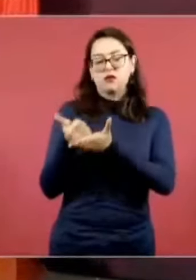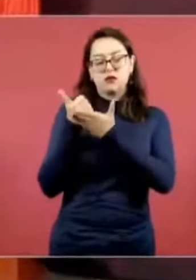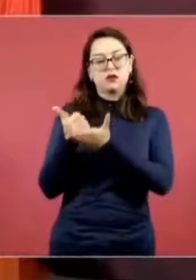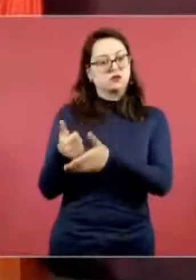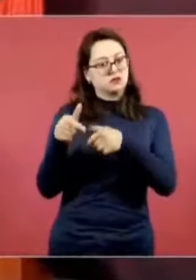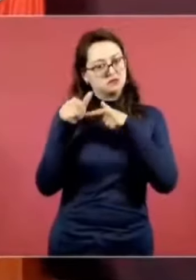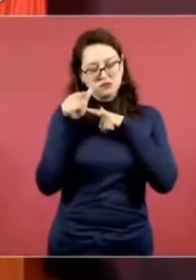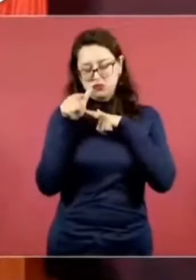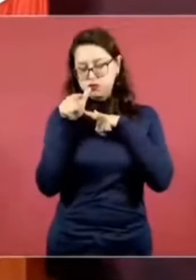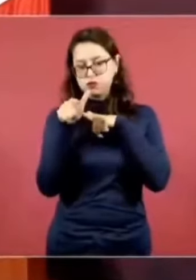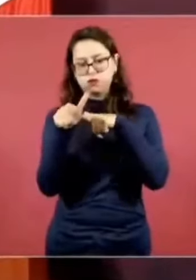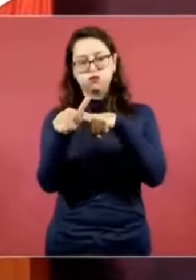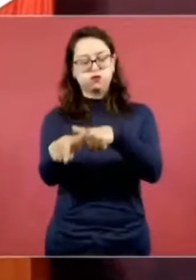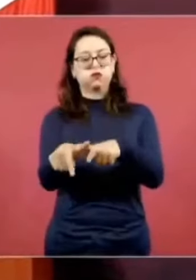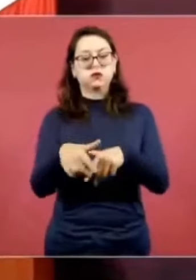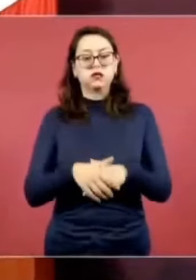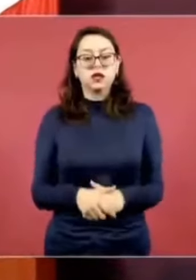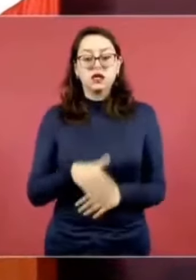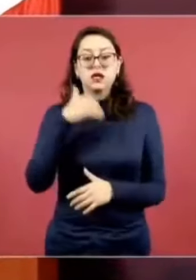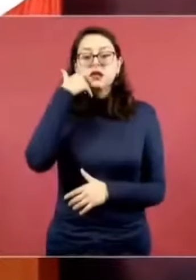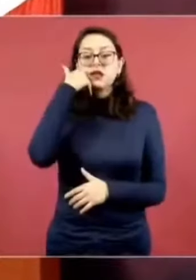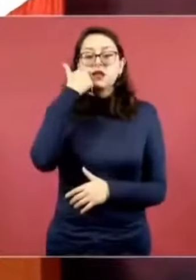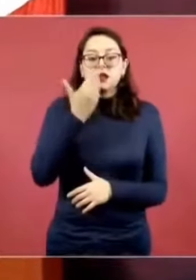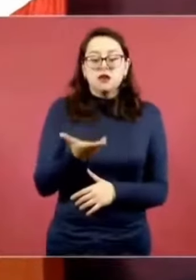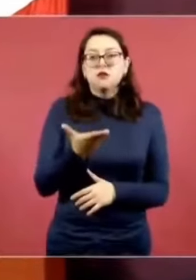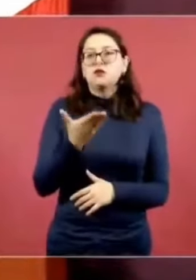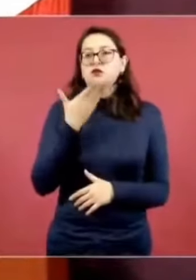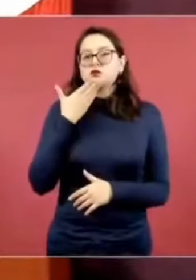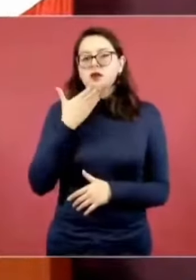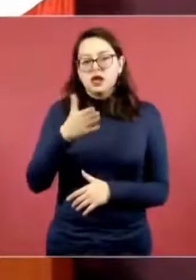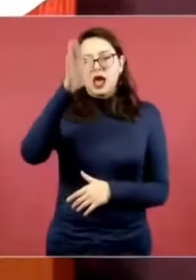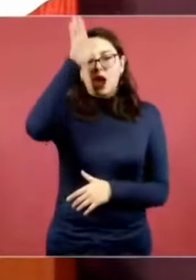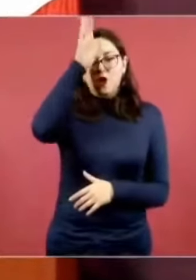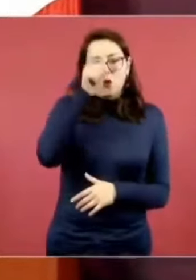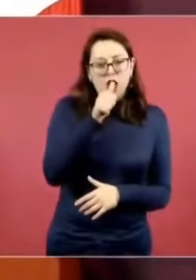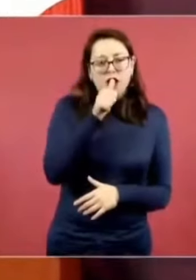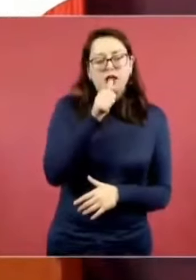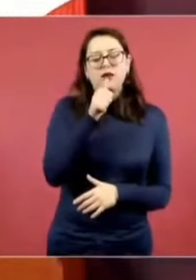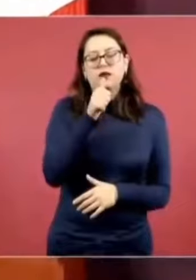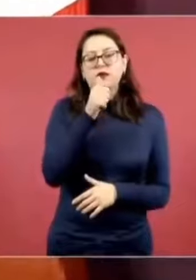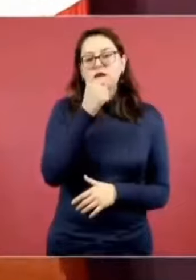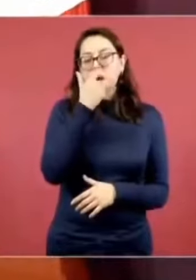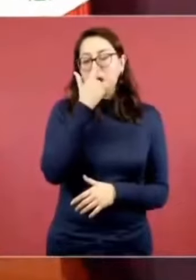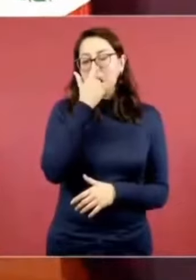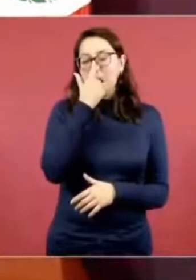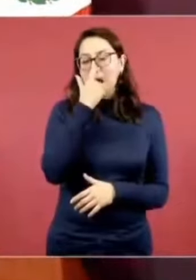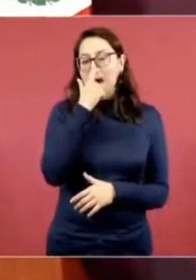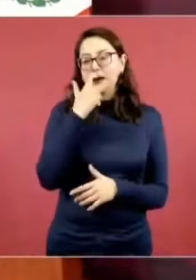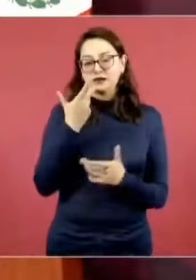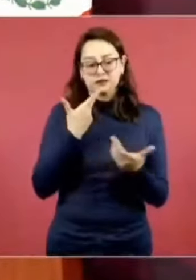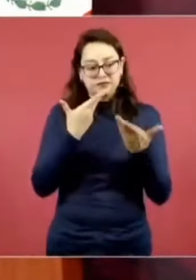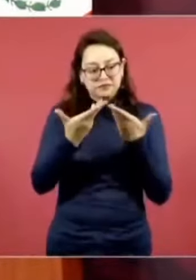y queremos ponernos de acuerdo porque también, como hay elecciones en Estados